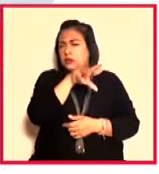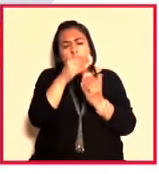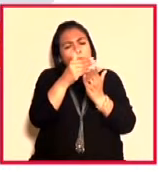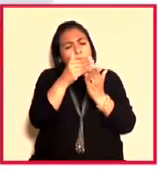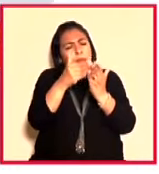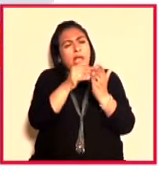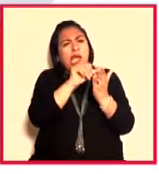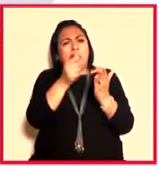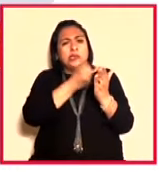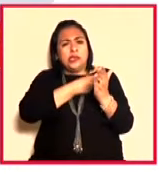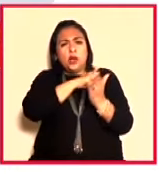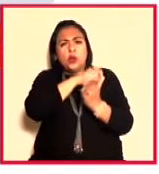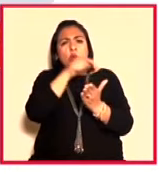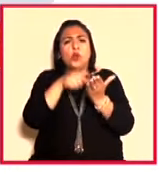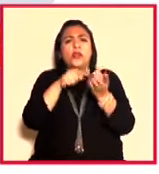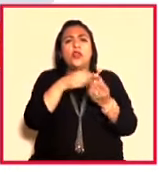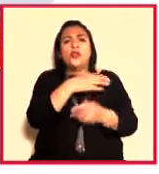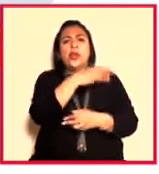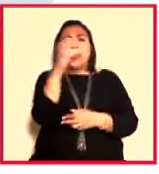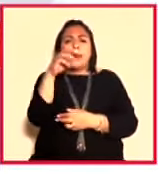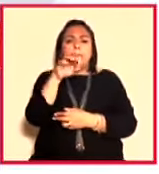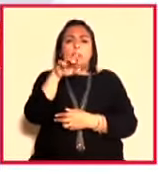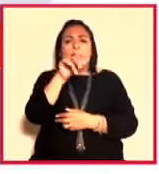Campo Marte del 10 al 13 de febrero.